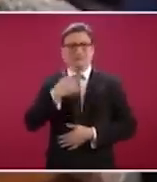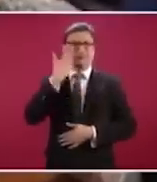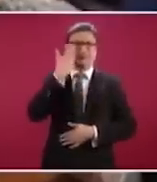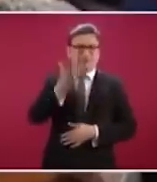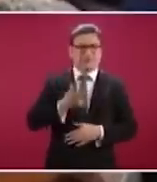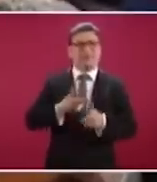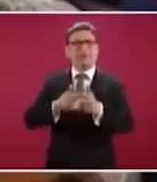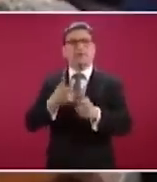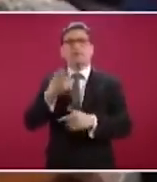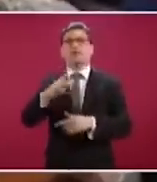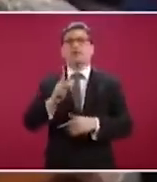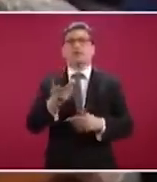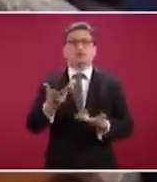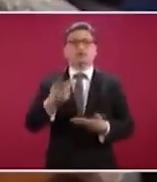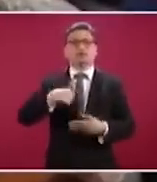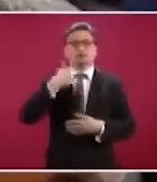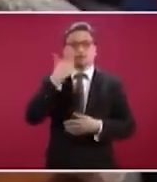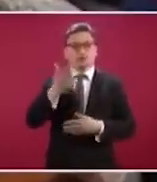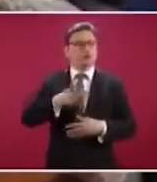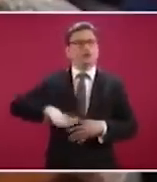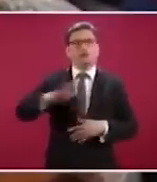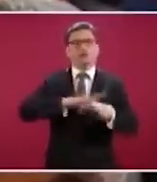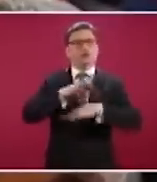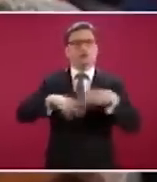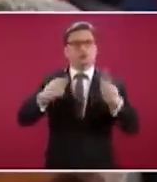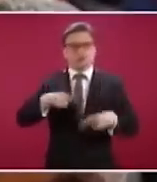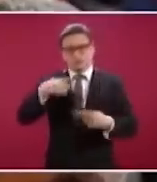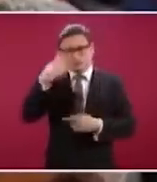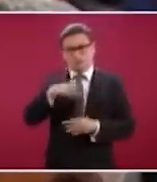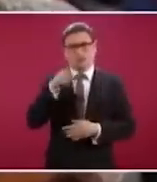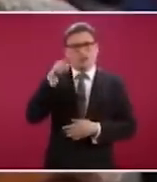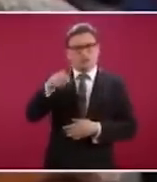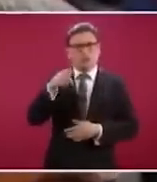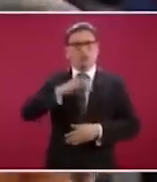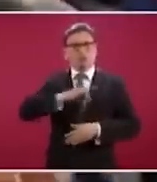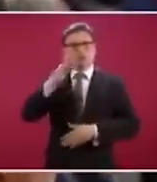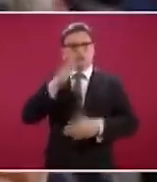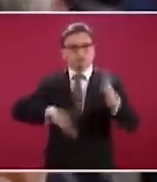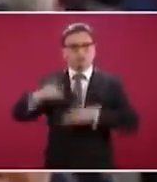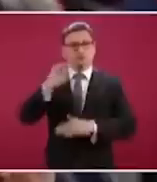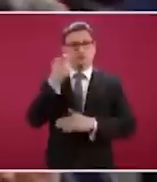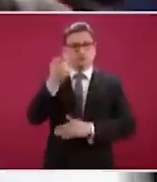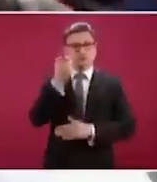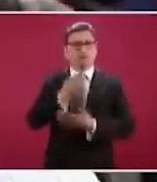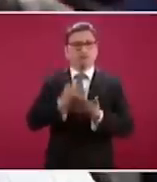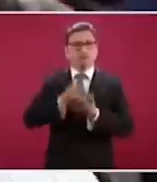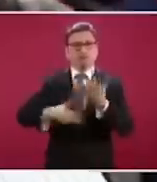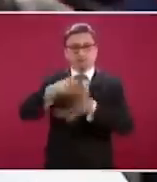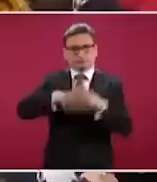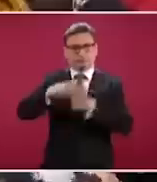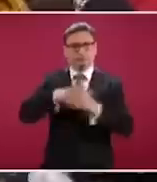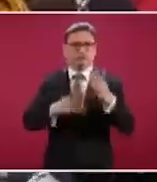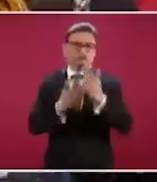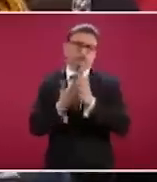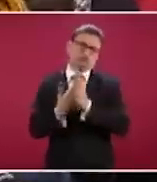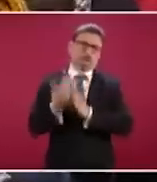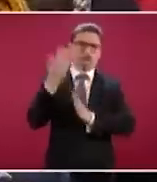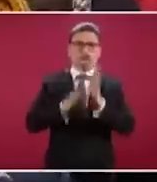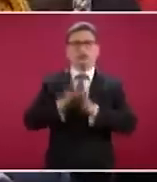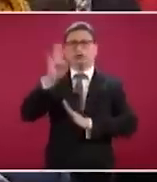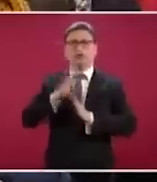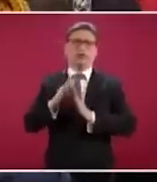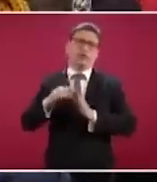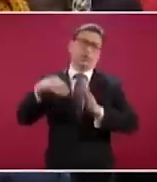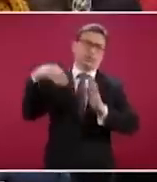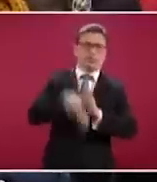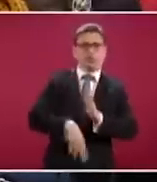adelante. Pero yo quiero, y todos los mexicanos queremos, que usted sea exitoso en la economía, pero con creces, no que si hay recesión, que si no,